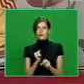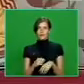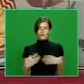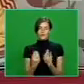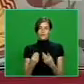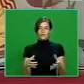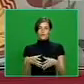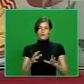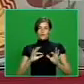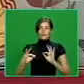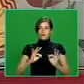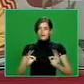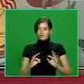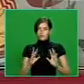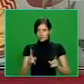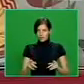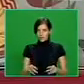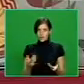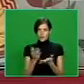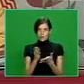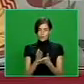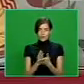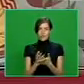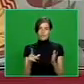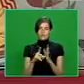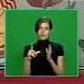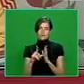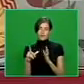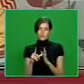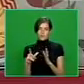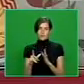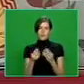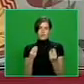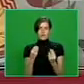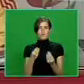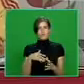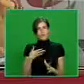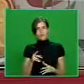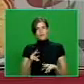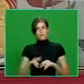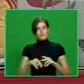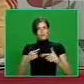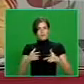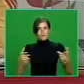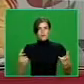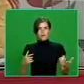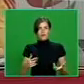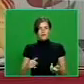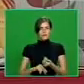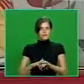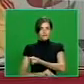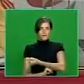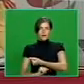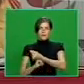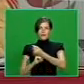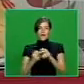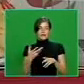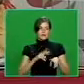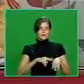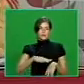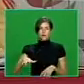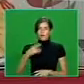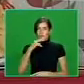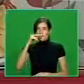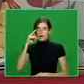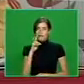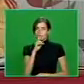movimiento de teatro no las escuelas los liceos Cómo se puede multiplicar eso es una base pues Allí están los niños están los